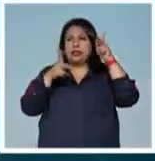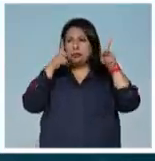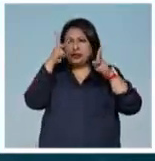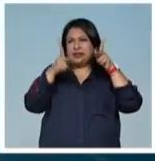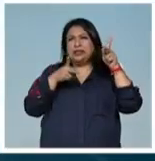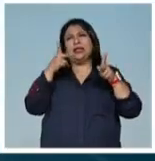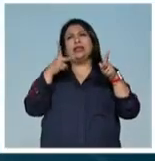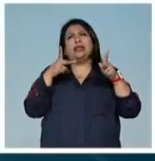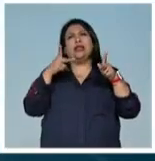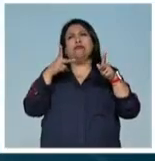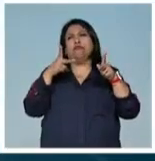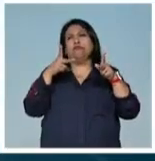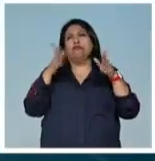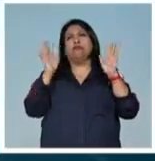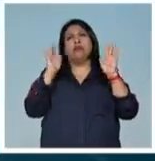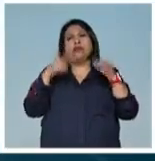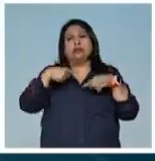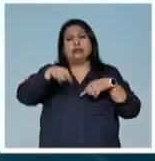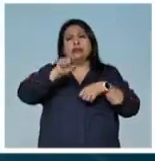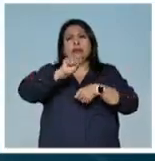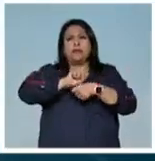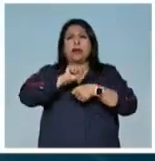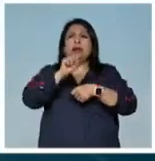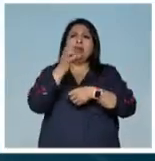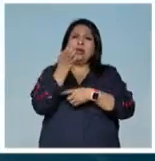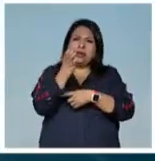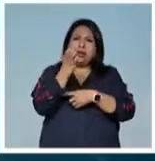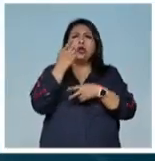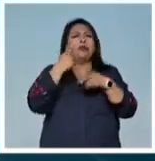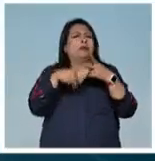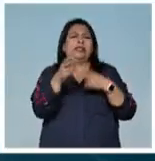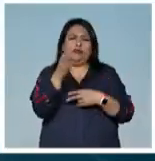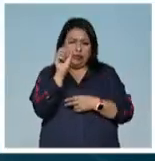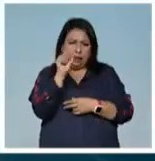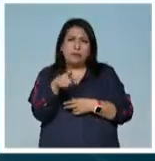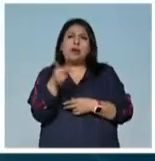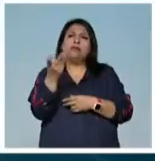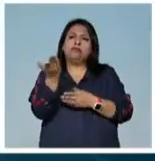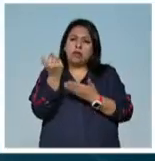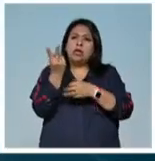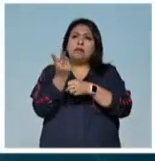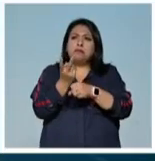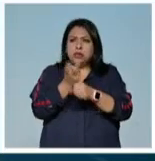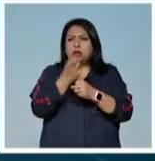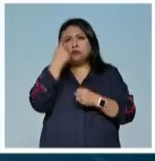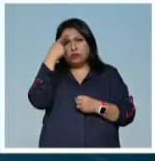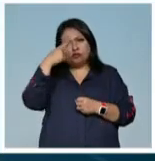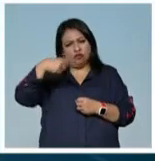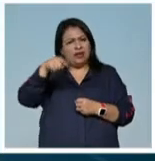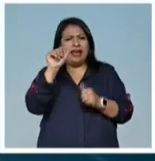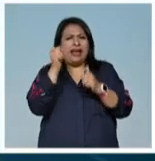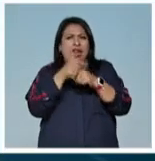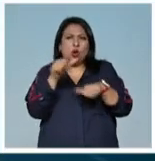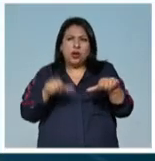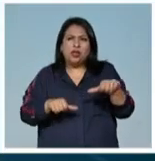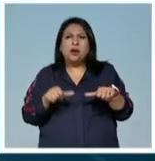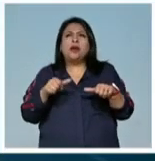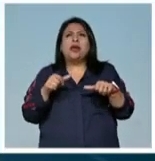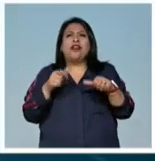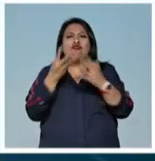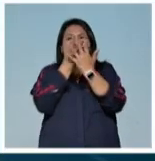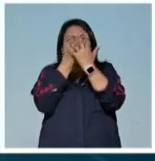de todas estas semanas de enero y los primeros días de febrero a que hagan una dinámica con un QR que